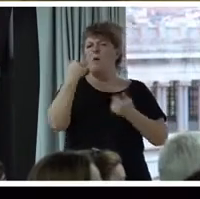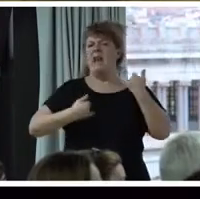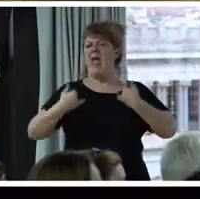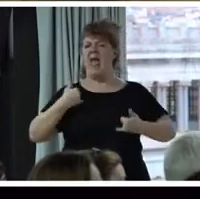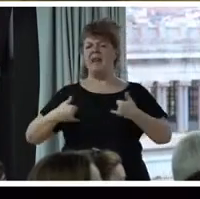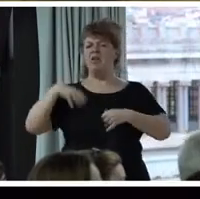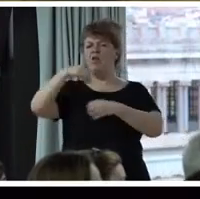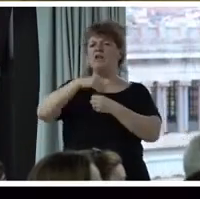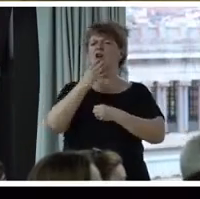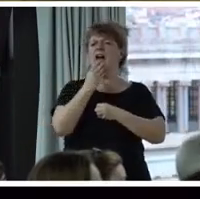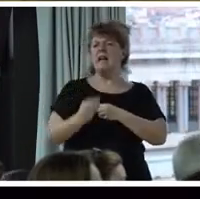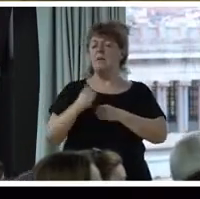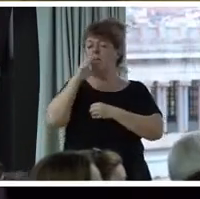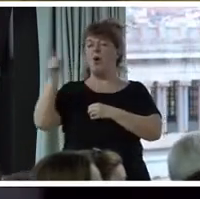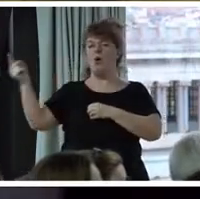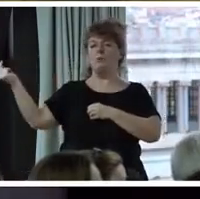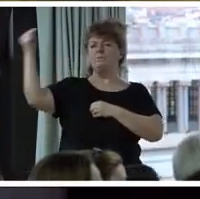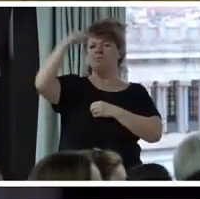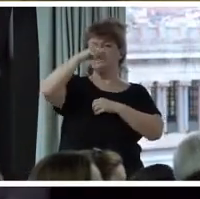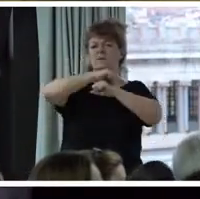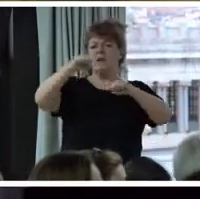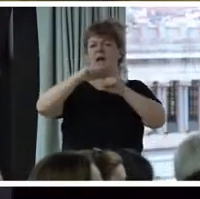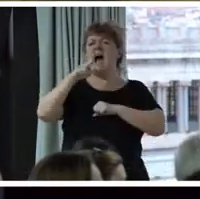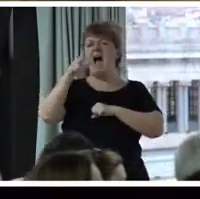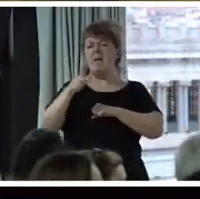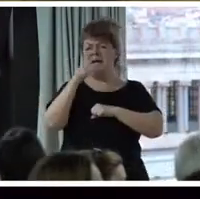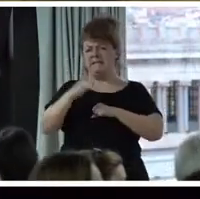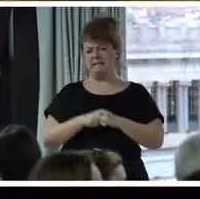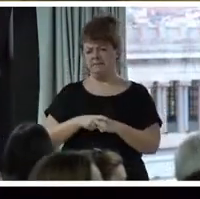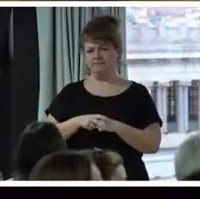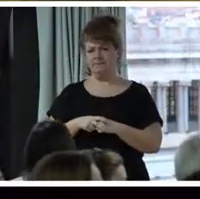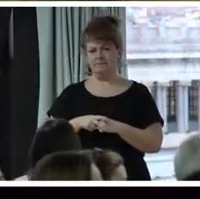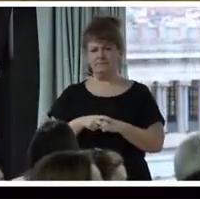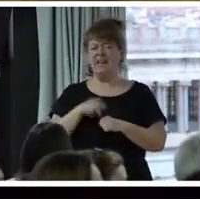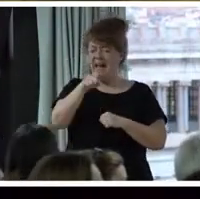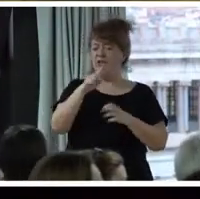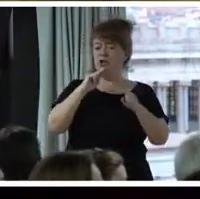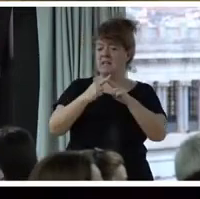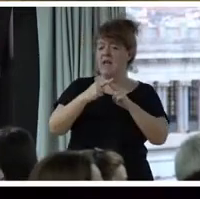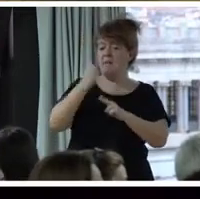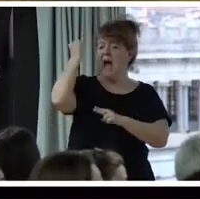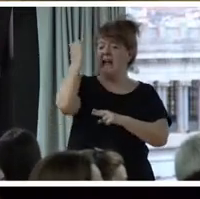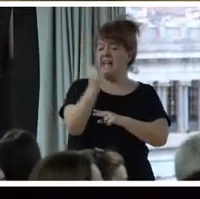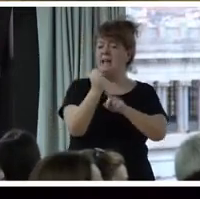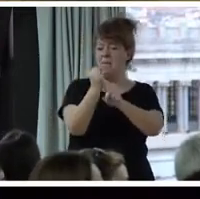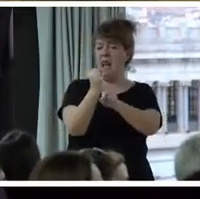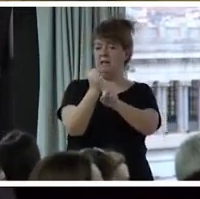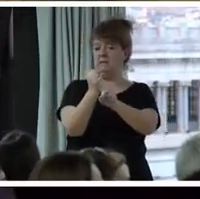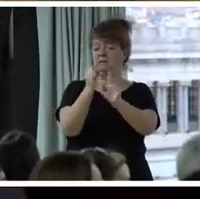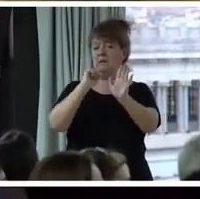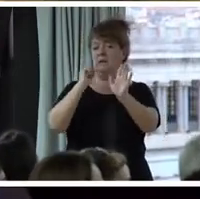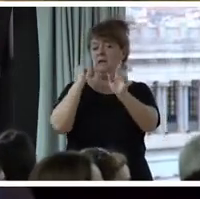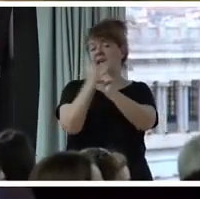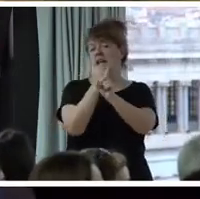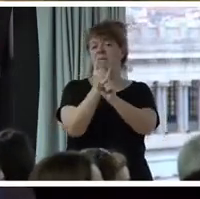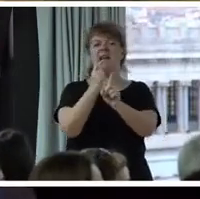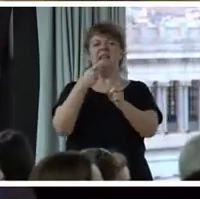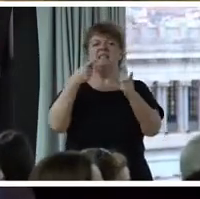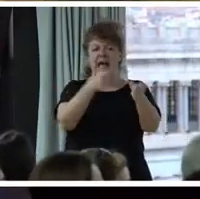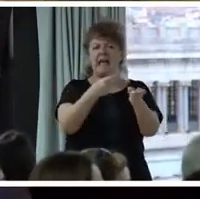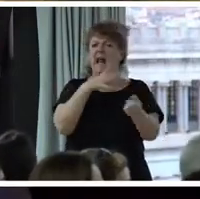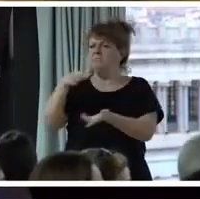heridos en Israel debidos a los ataques de de hamás eso son crímenes de guerra y deben rendir